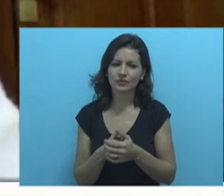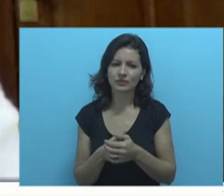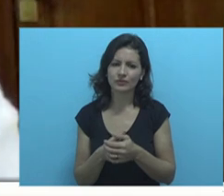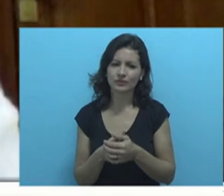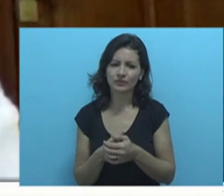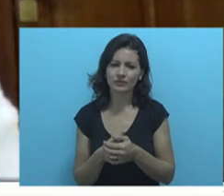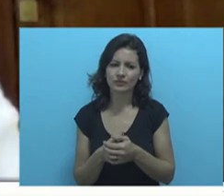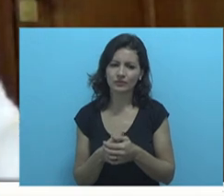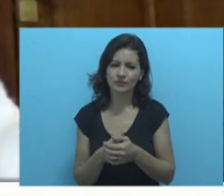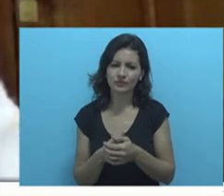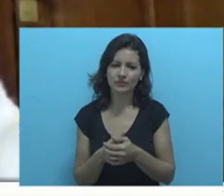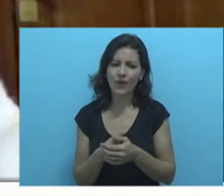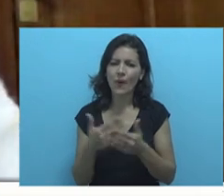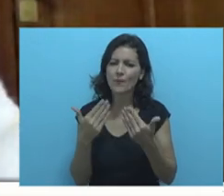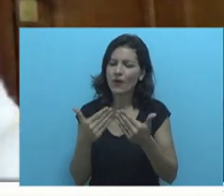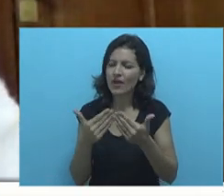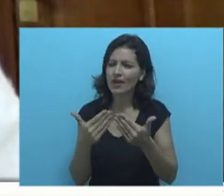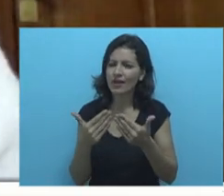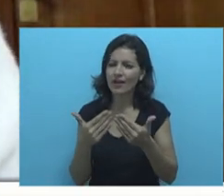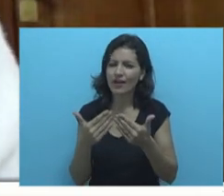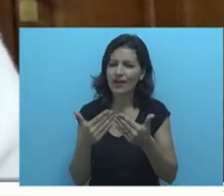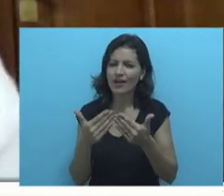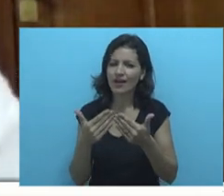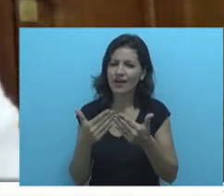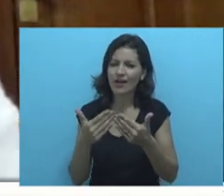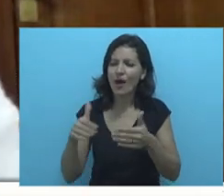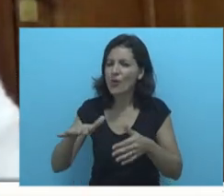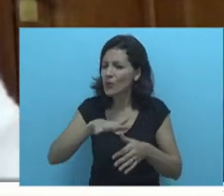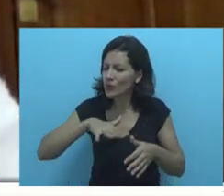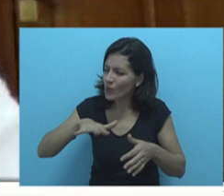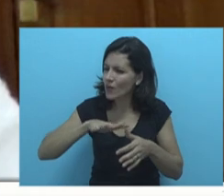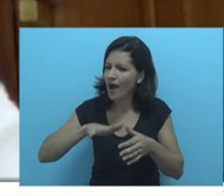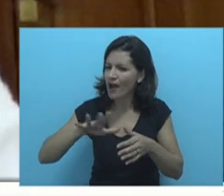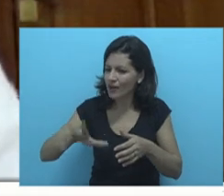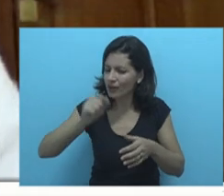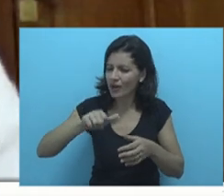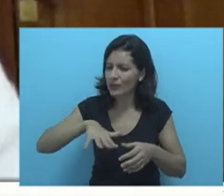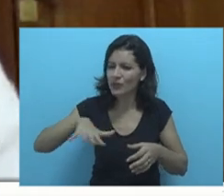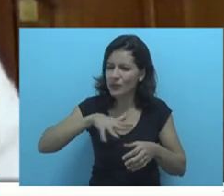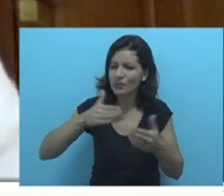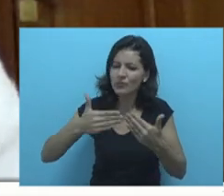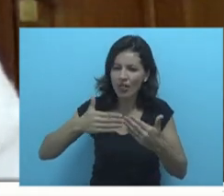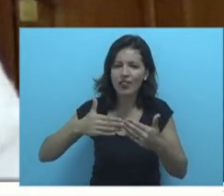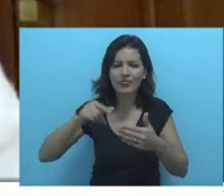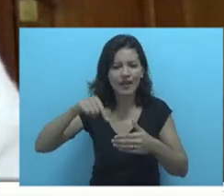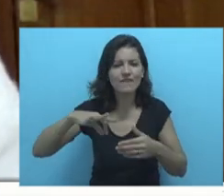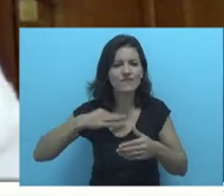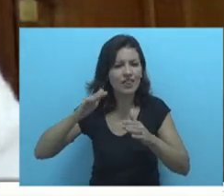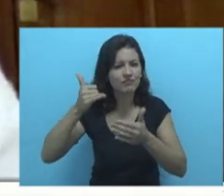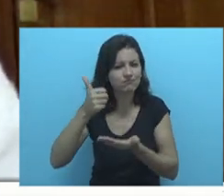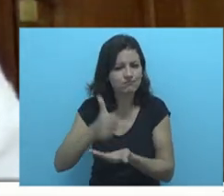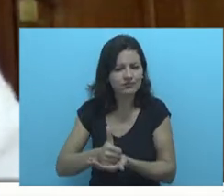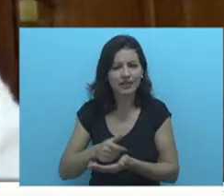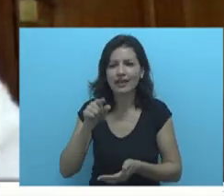veníamos atrás desde el socialismo pudiéramos encontrar el lugar para ser protagonistas. Quiero recordar a ese Miguel que hasta el último